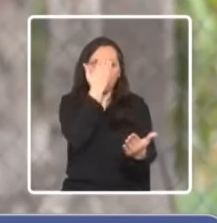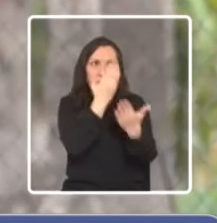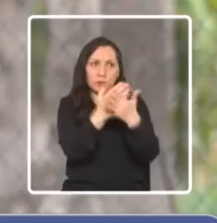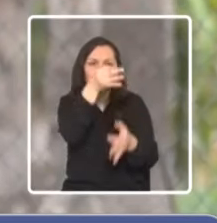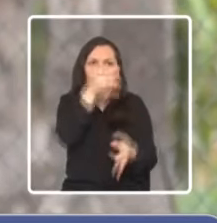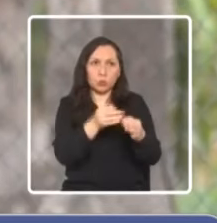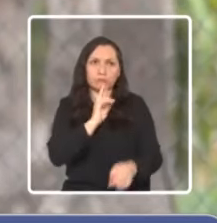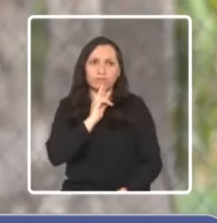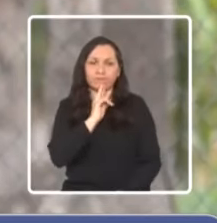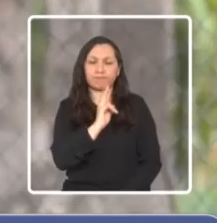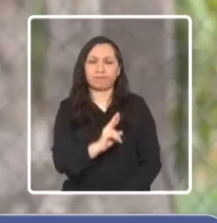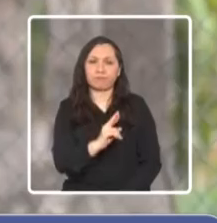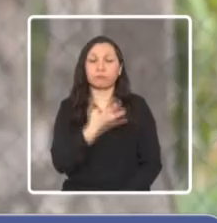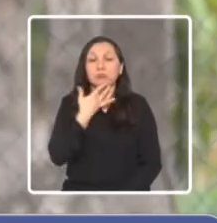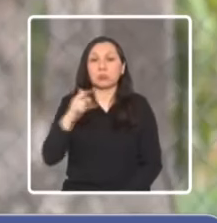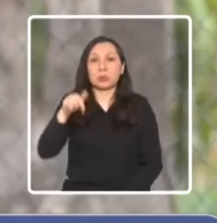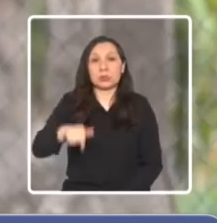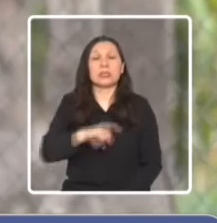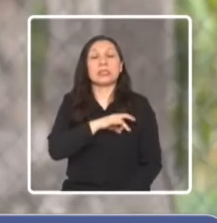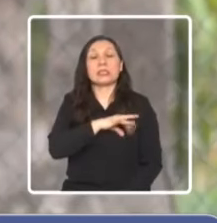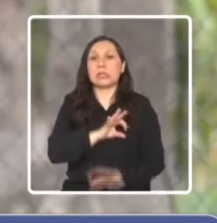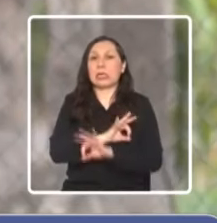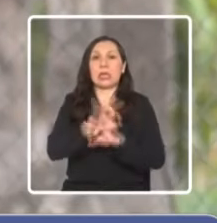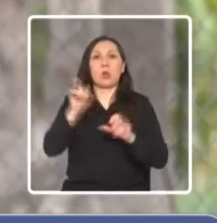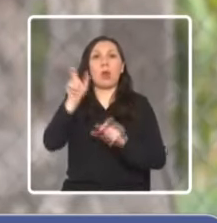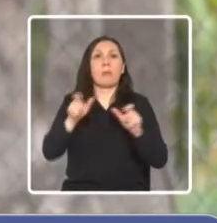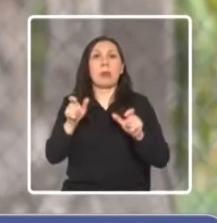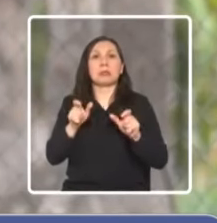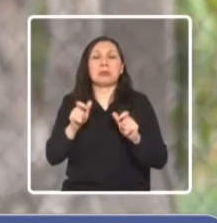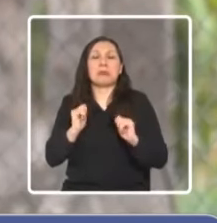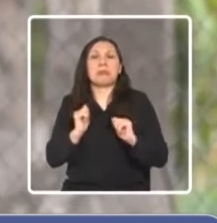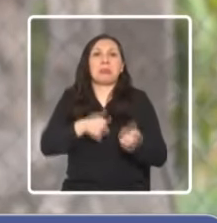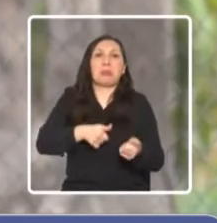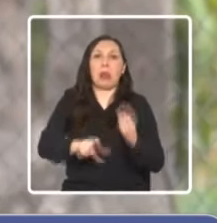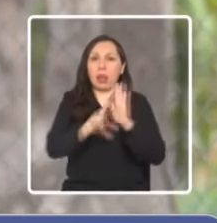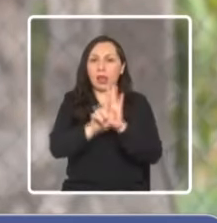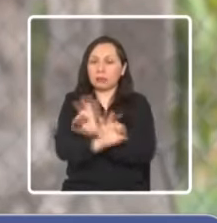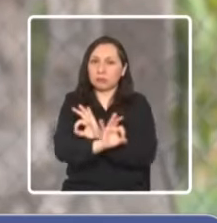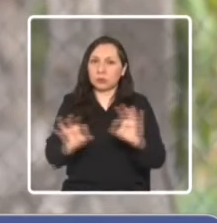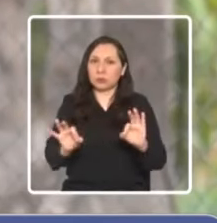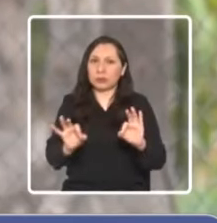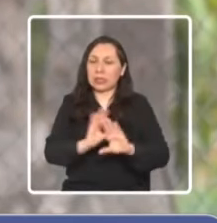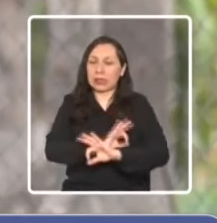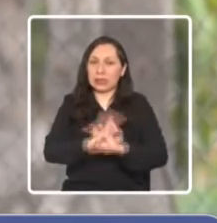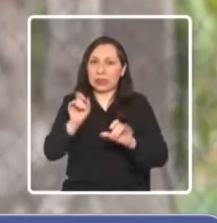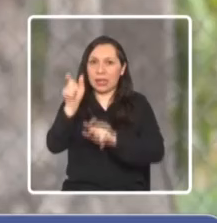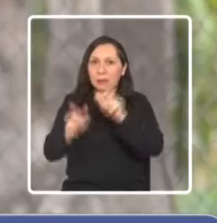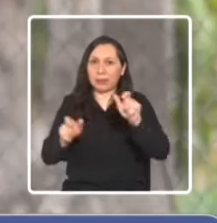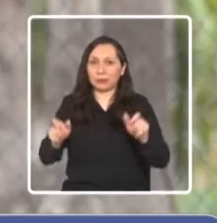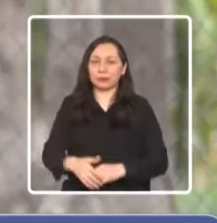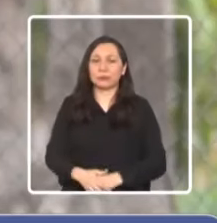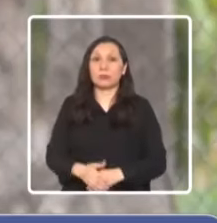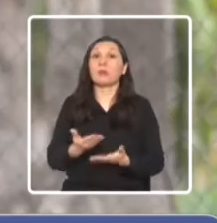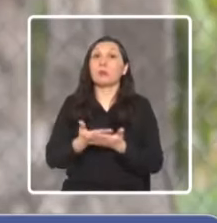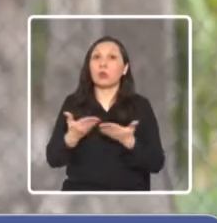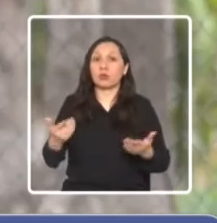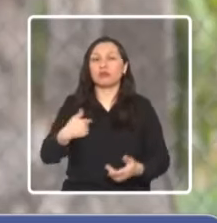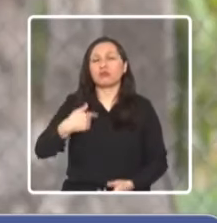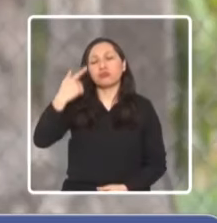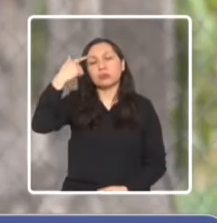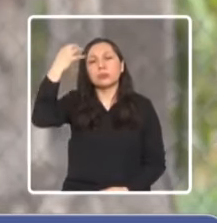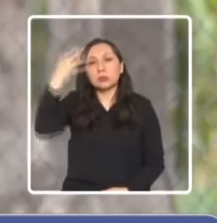la justicia, porque en Chile nadie está sobre la ley. Nadie. Por ello tengo